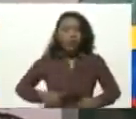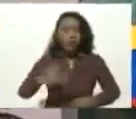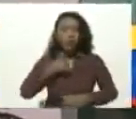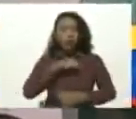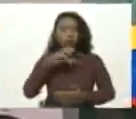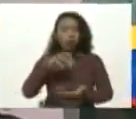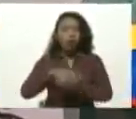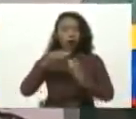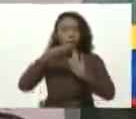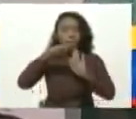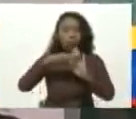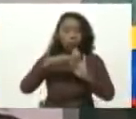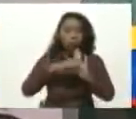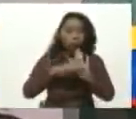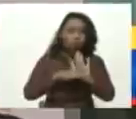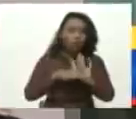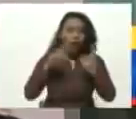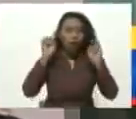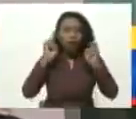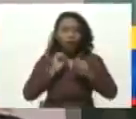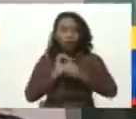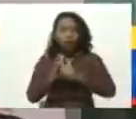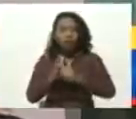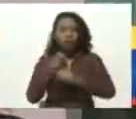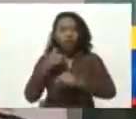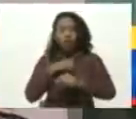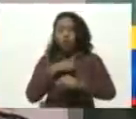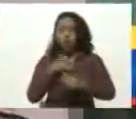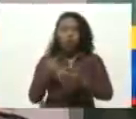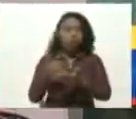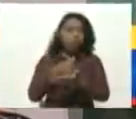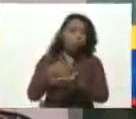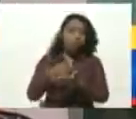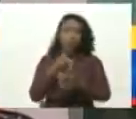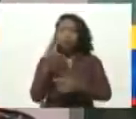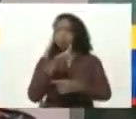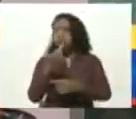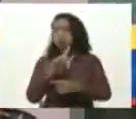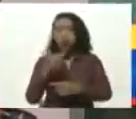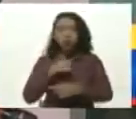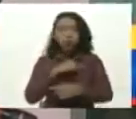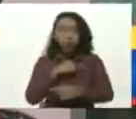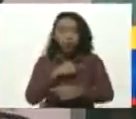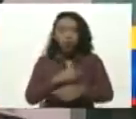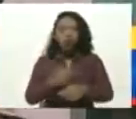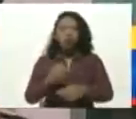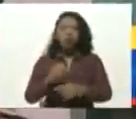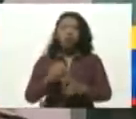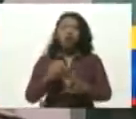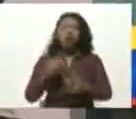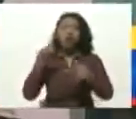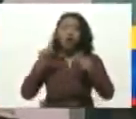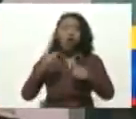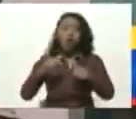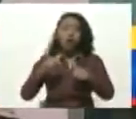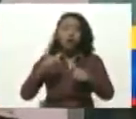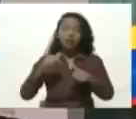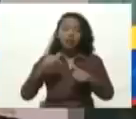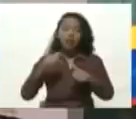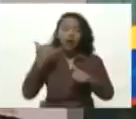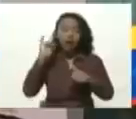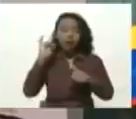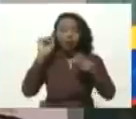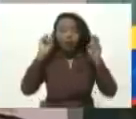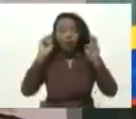una curva aplanada en los casos de COVID. No vamos a aflojar por nada del mundo. Y hoy, presidente, uno de los